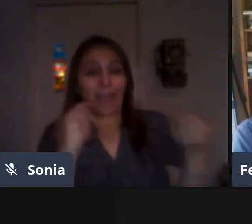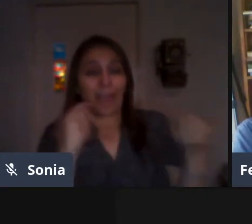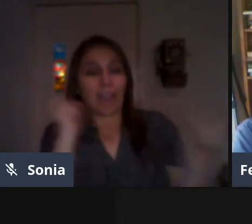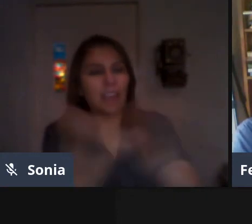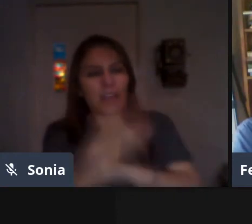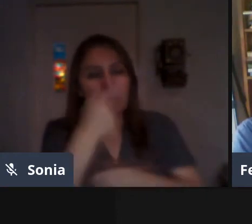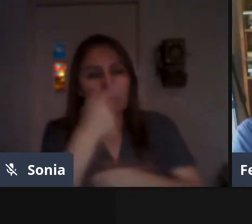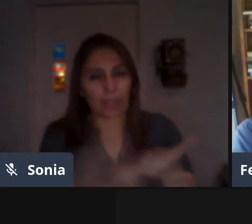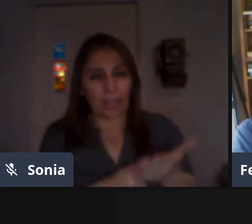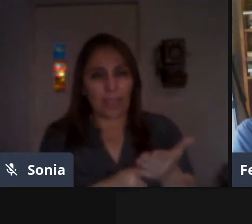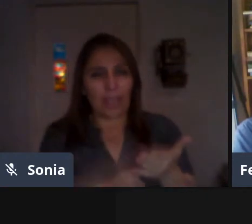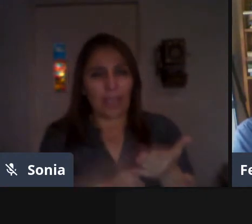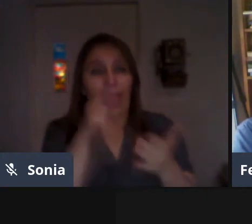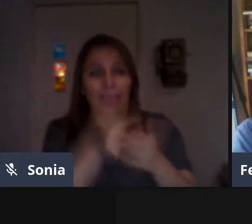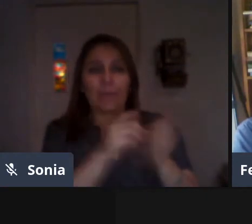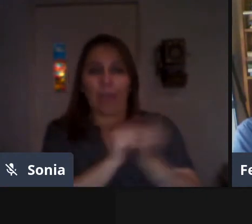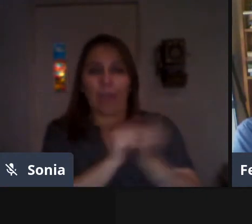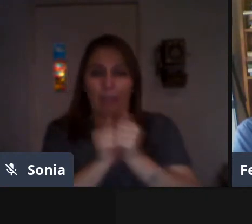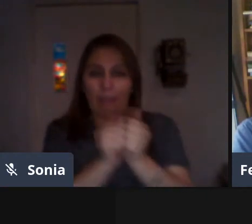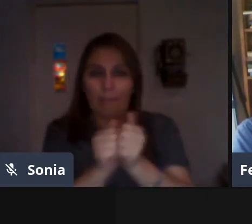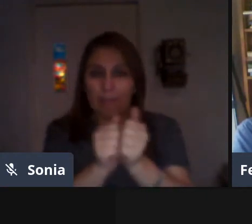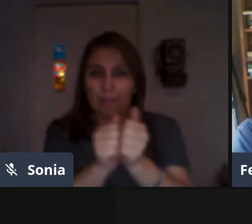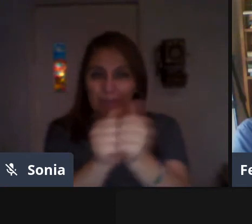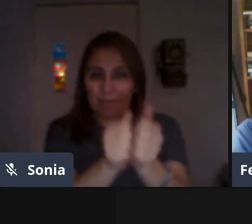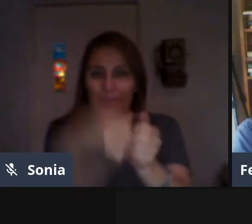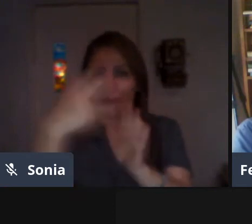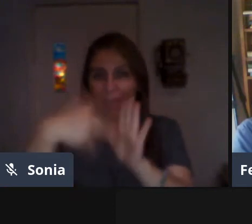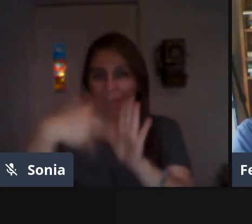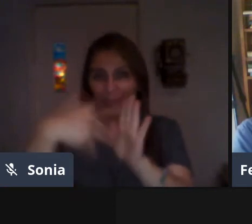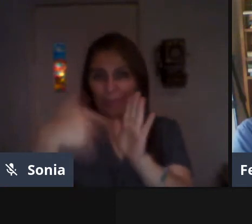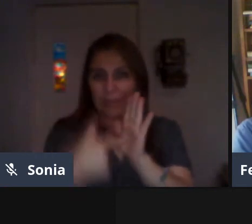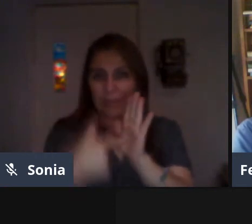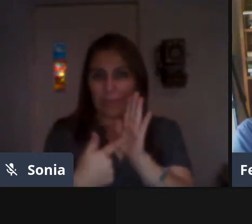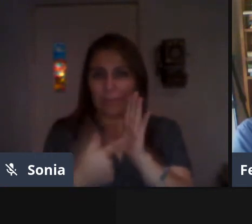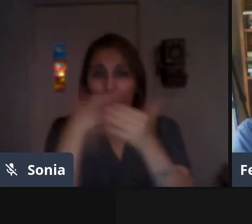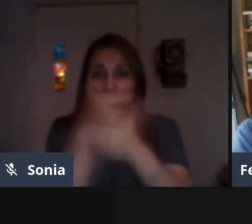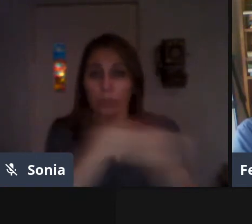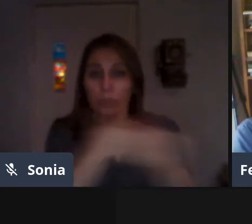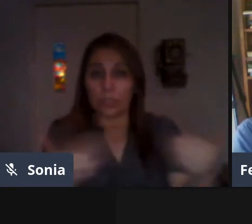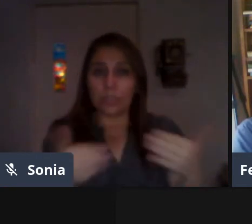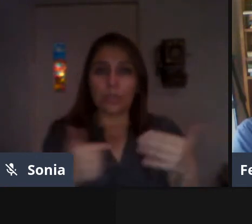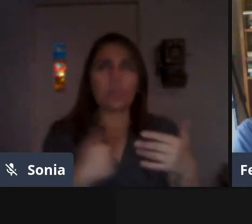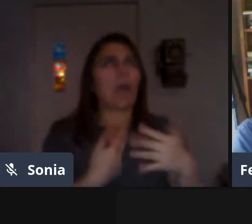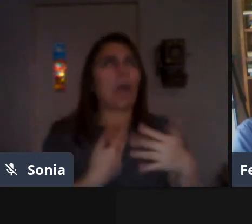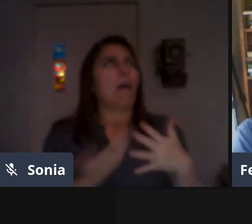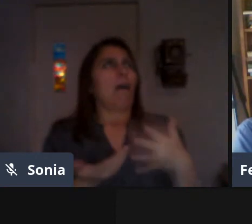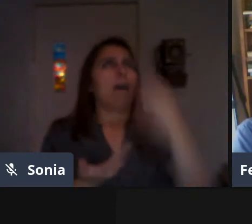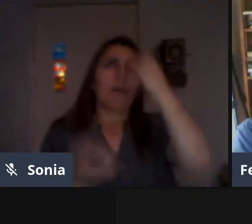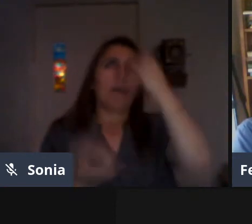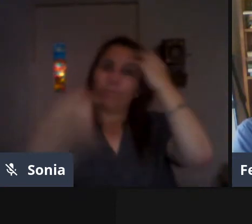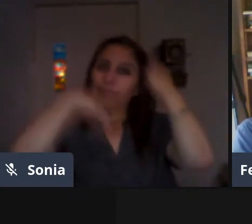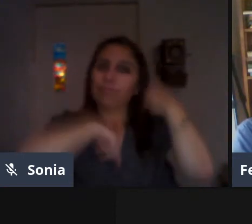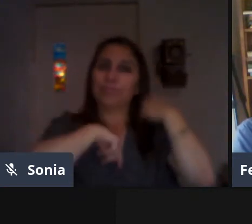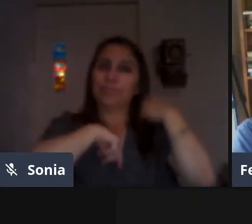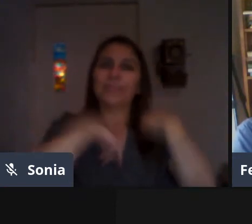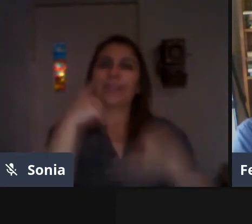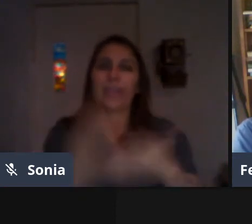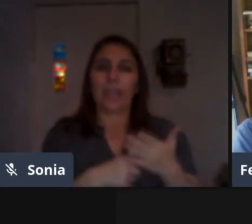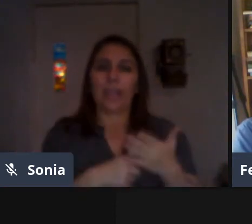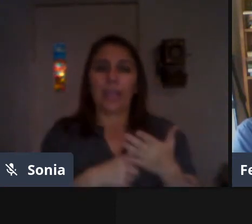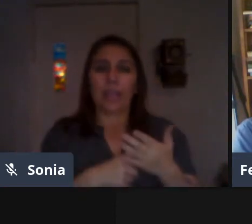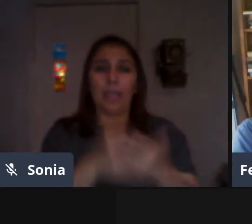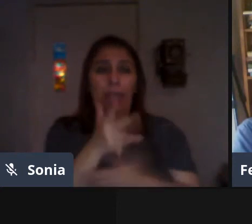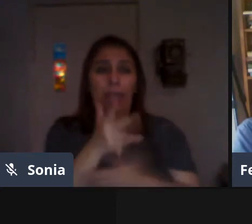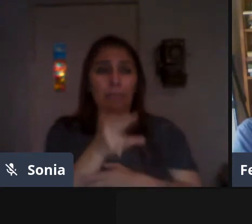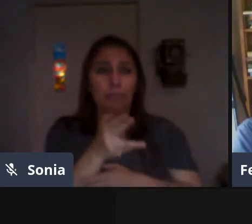acompañamiento justamente a la lectura estos niños por ejemplo salieron con algo tan hermoso como que las pistolas sean de juguete y